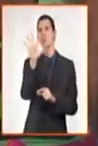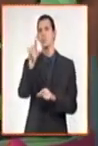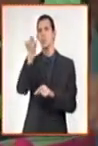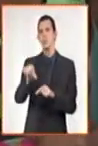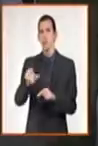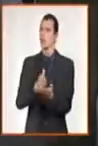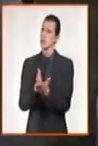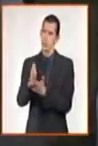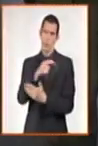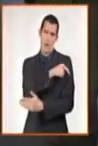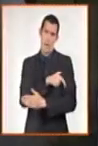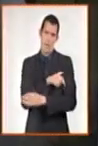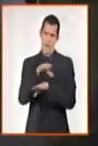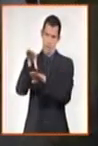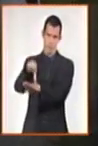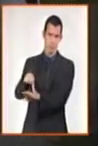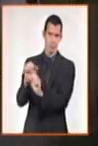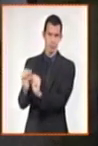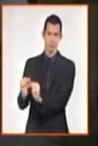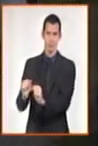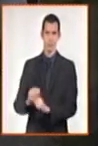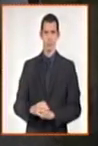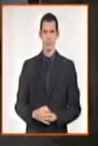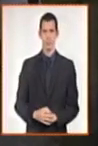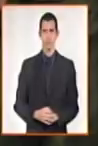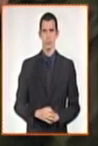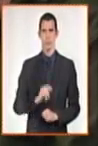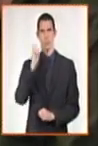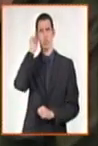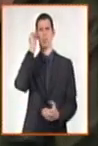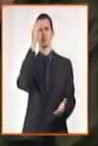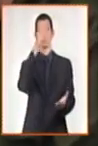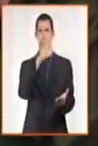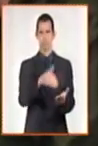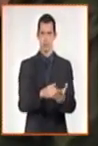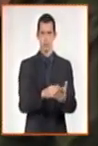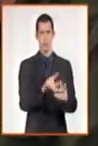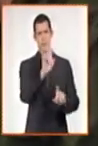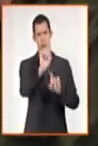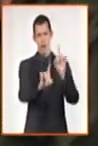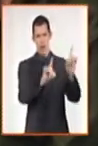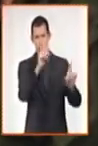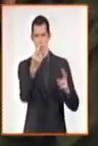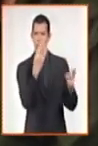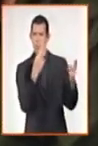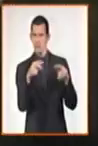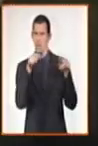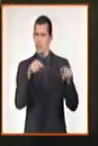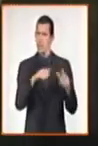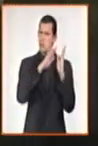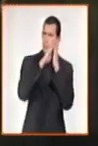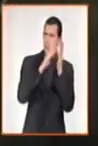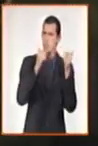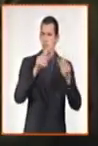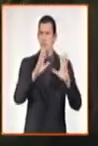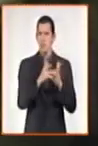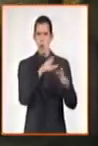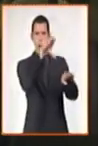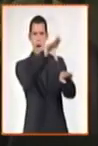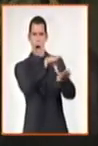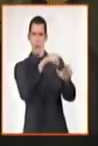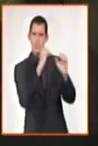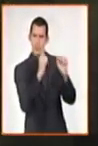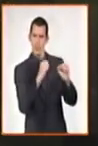evacuadas. Con ellas intercambió la presidenta del Consejo de Defensa y se interesó por las condiciones de los dormitorios y la